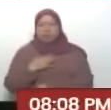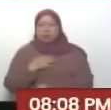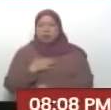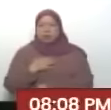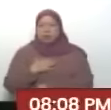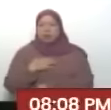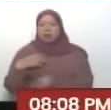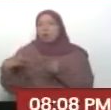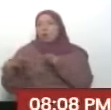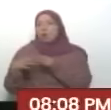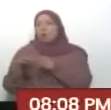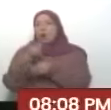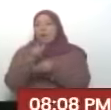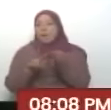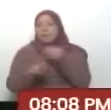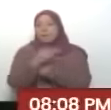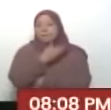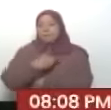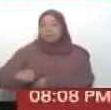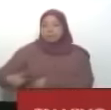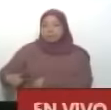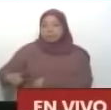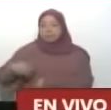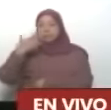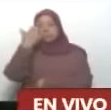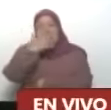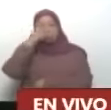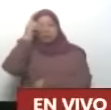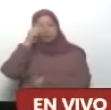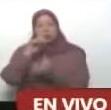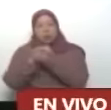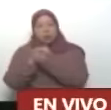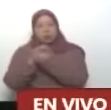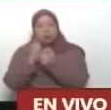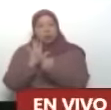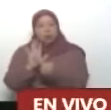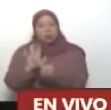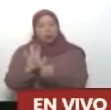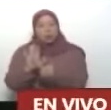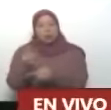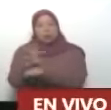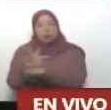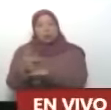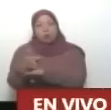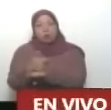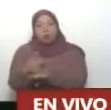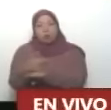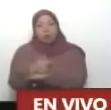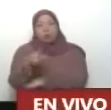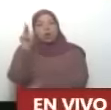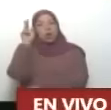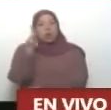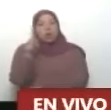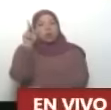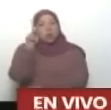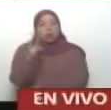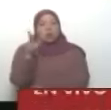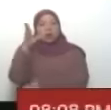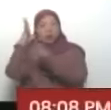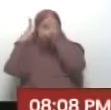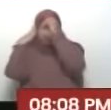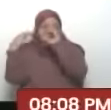con la vicepresidenta al frente, nuestro agente del gobierno venezolano, profesor Samuel Moncada,